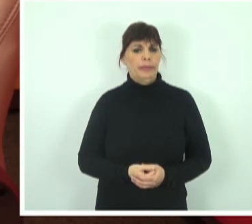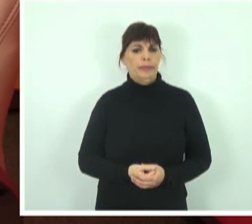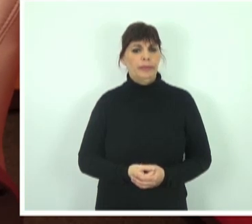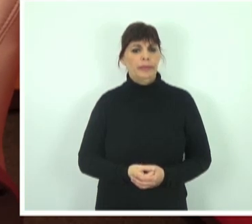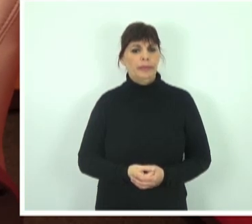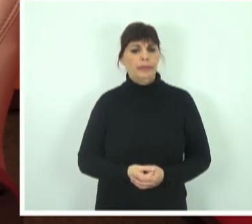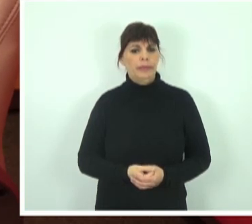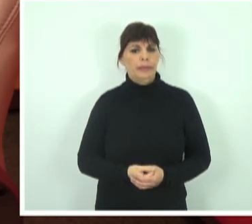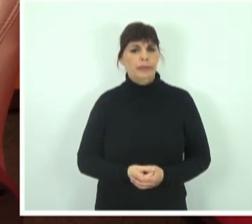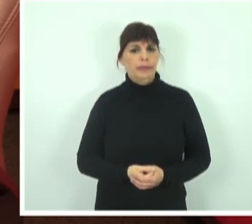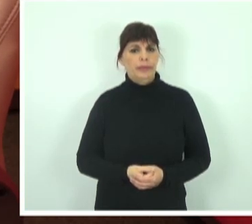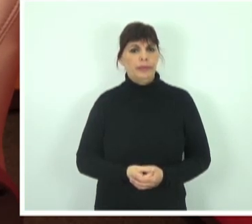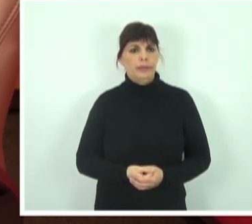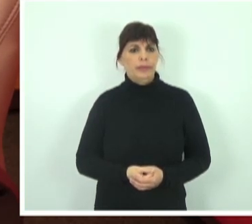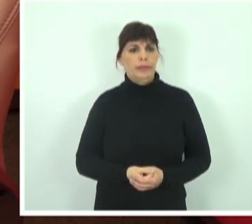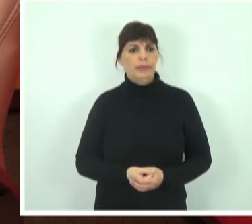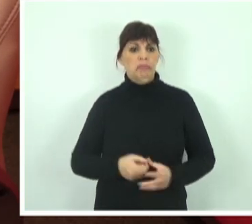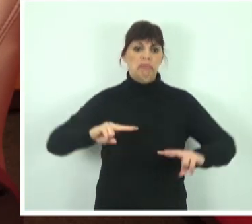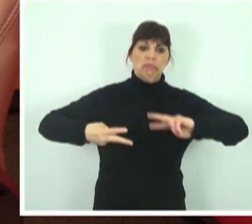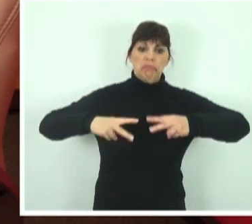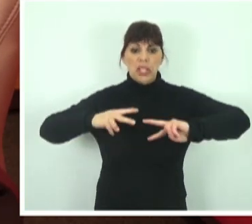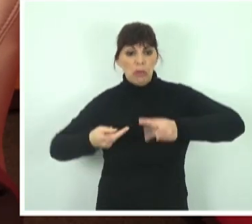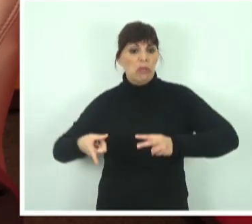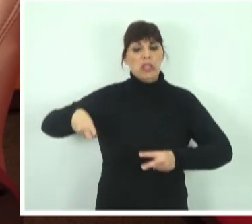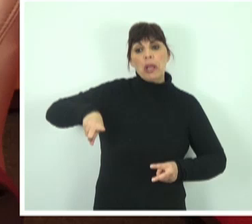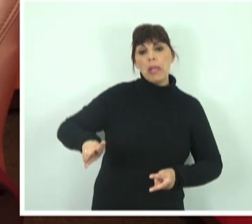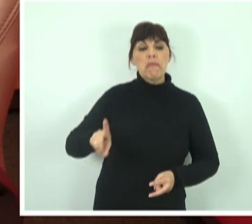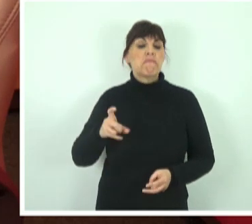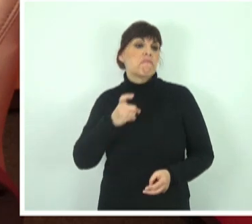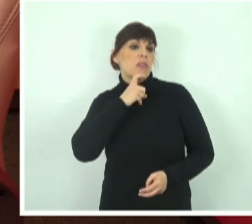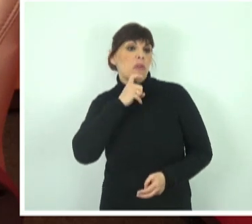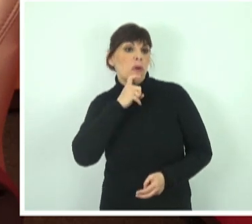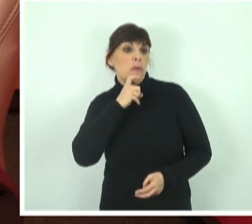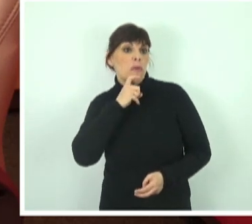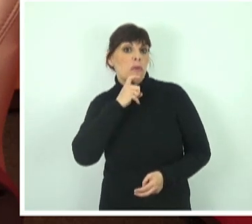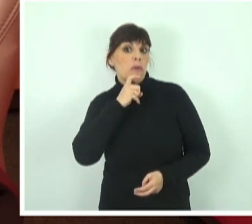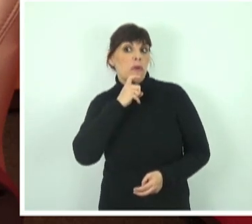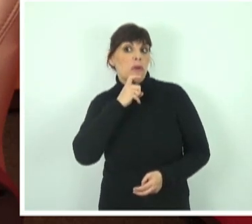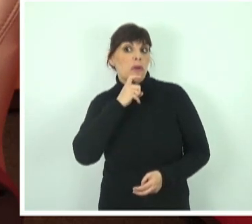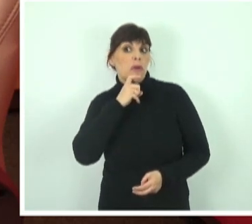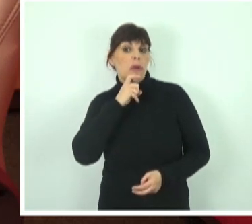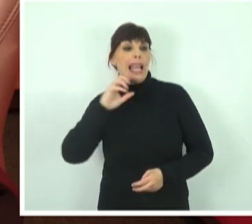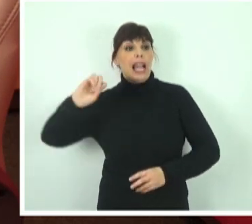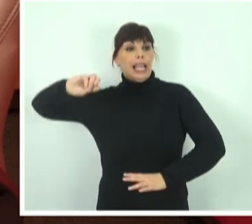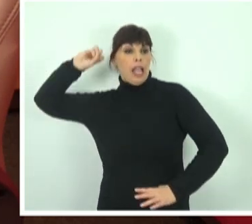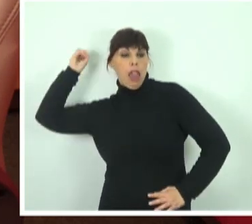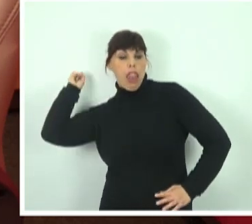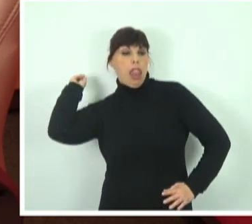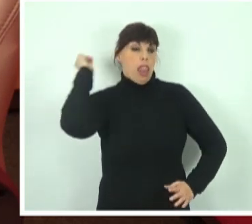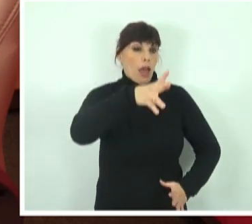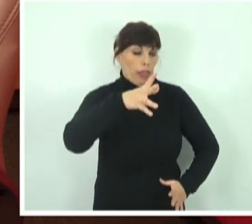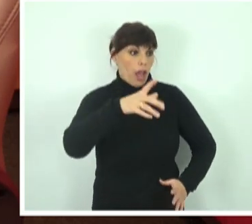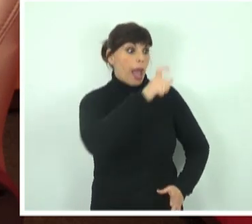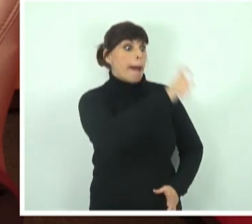Diabolos también se puede traducir algunas veces como el que lanza y el que mete algo entre dos